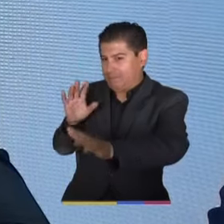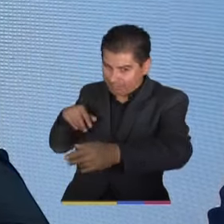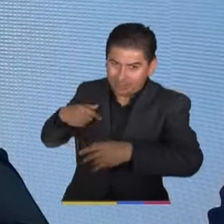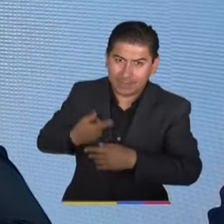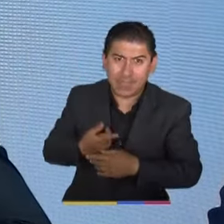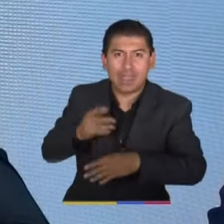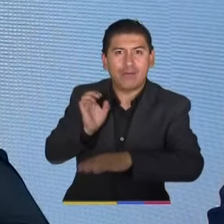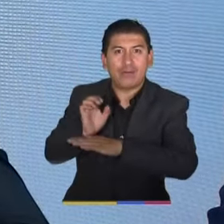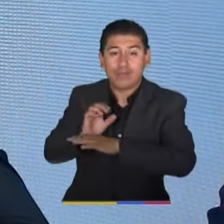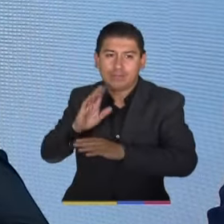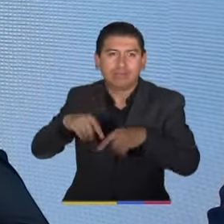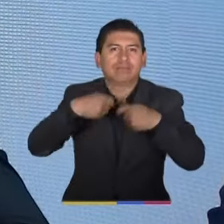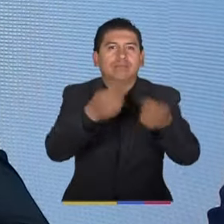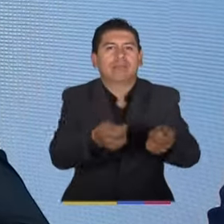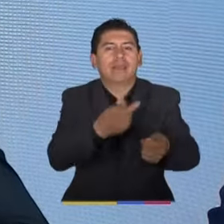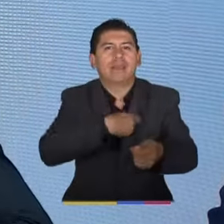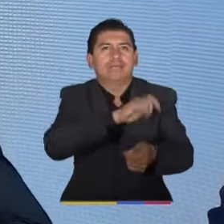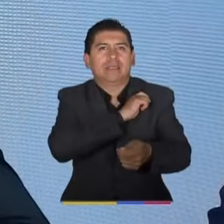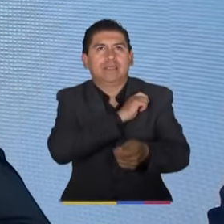Dominicana,